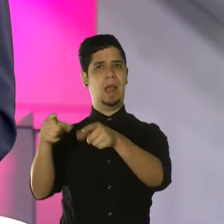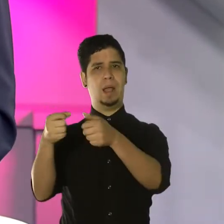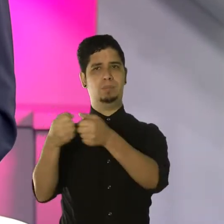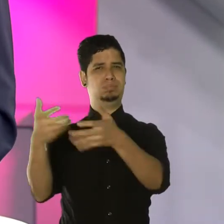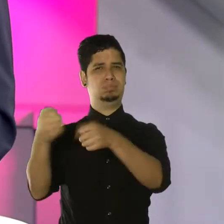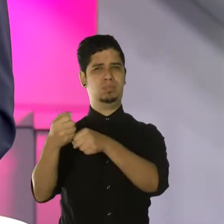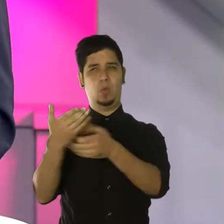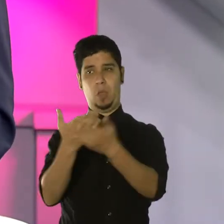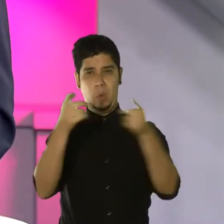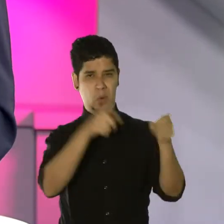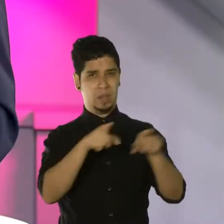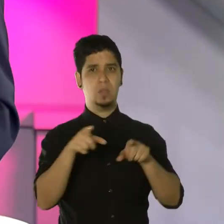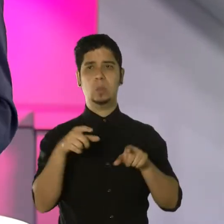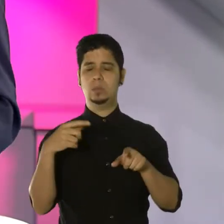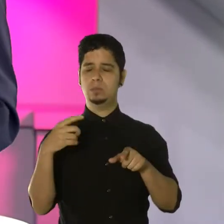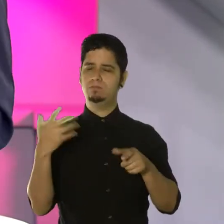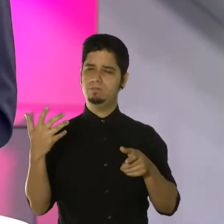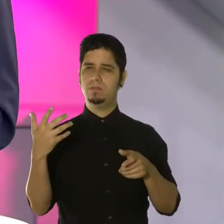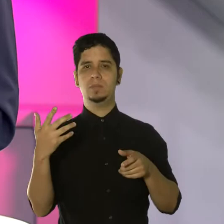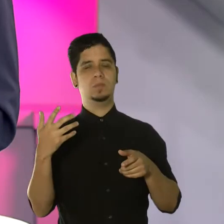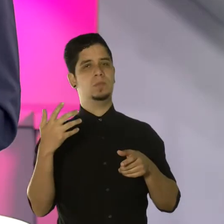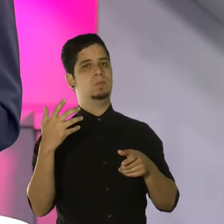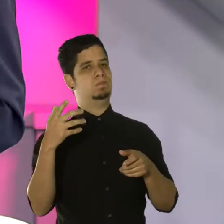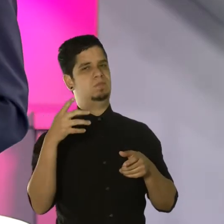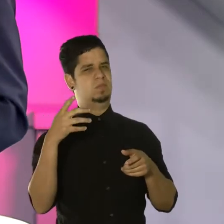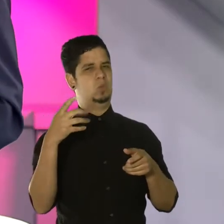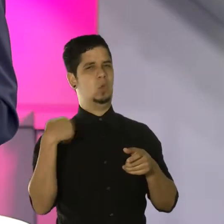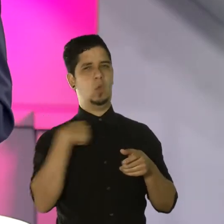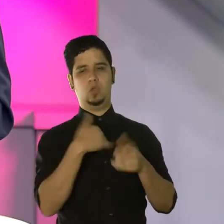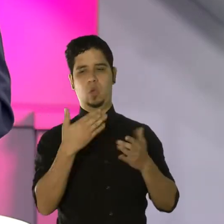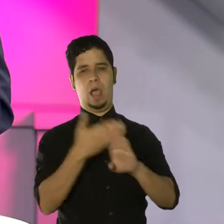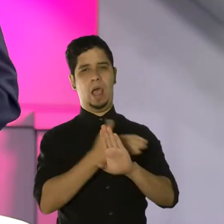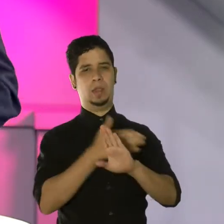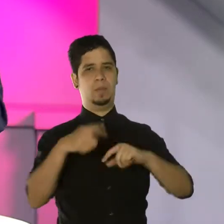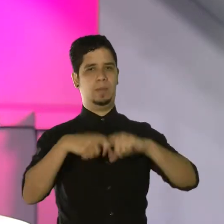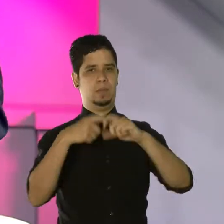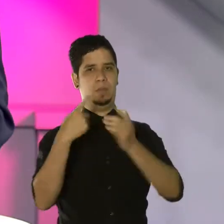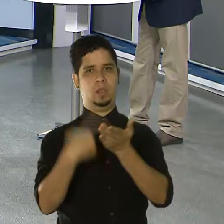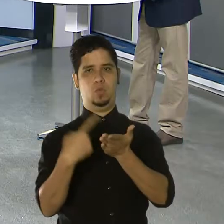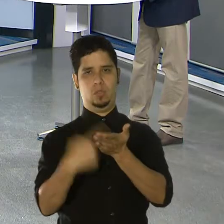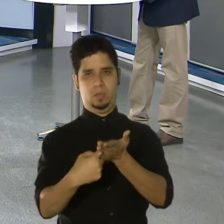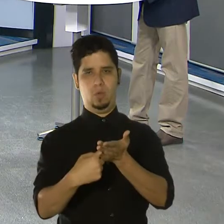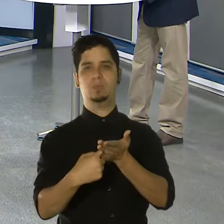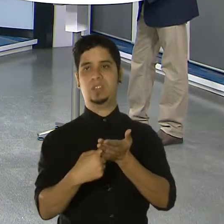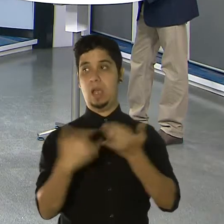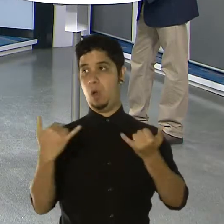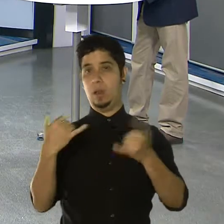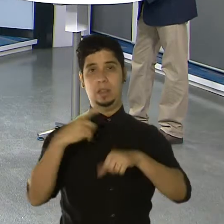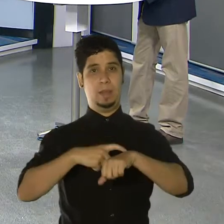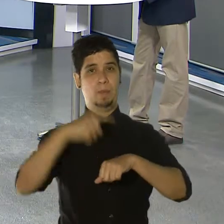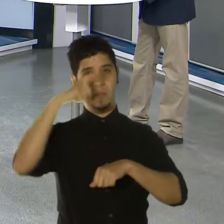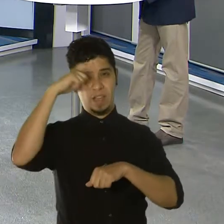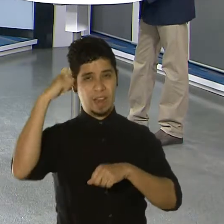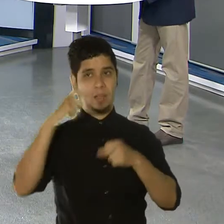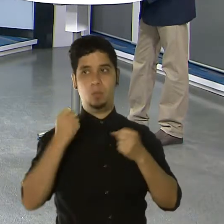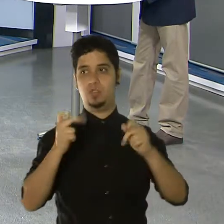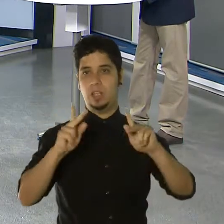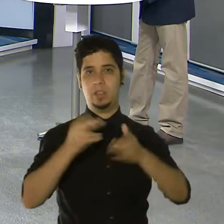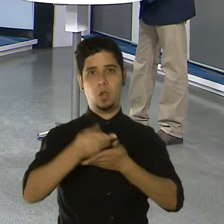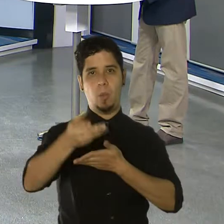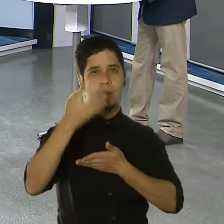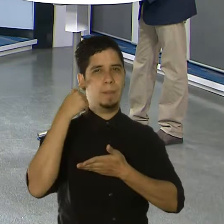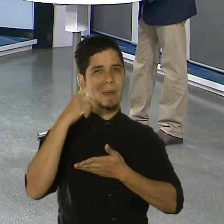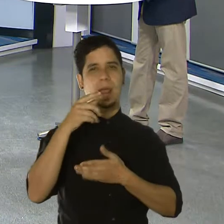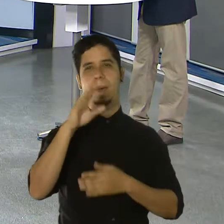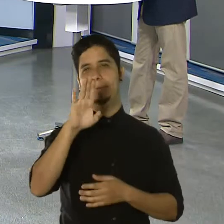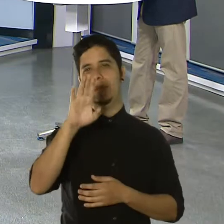pausa dialogando sobre, ahora estamos en verano, aumenta el uso del gas para barbacoas y diferentes actividades, tanto en el hogar como fuera